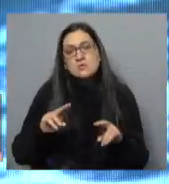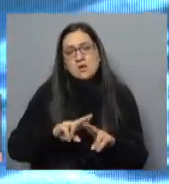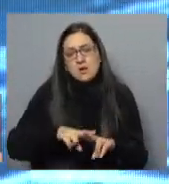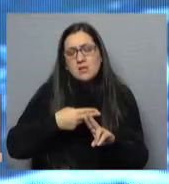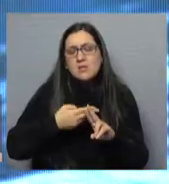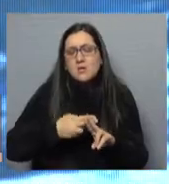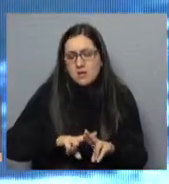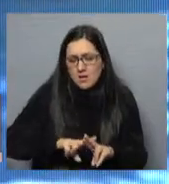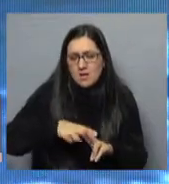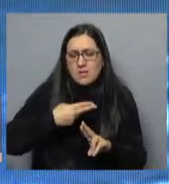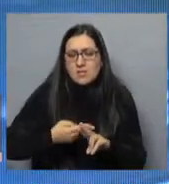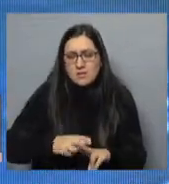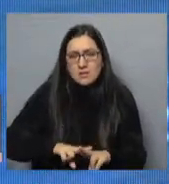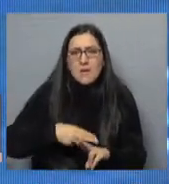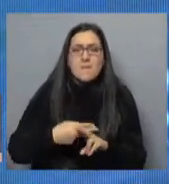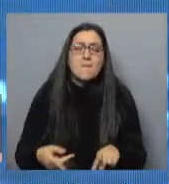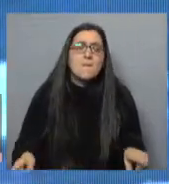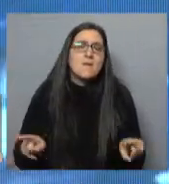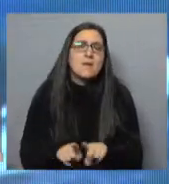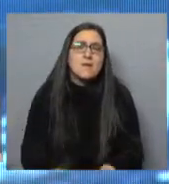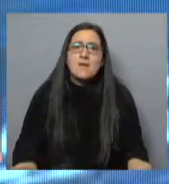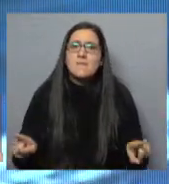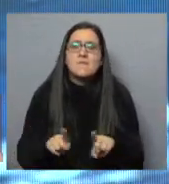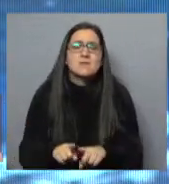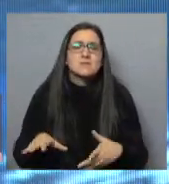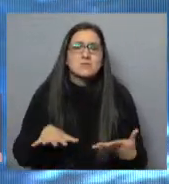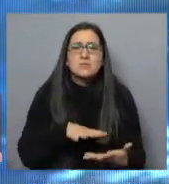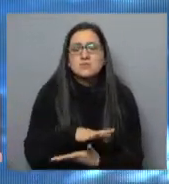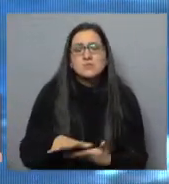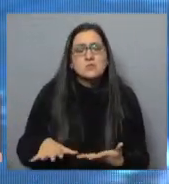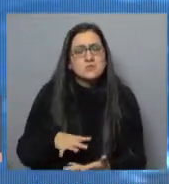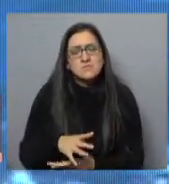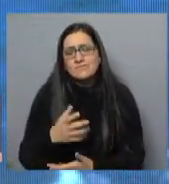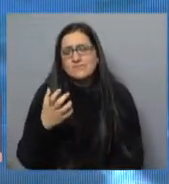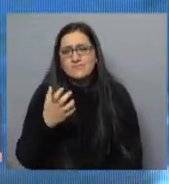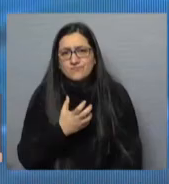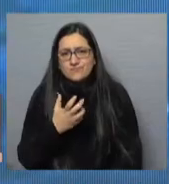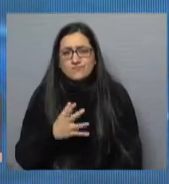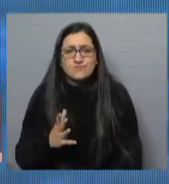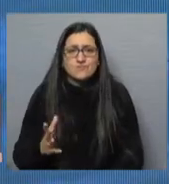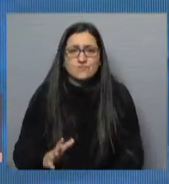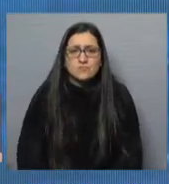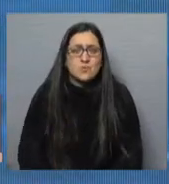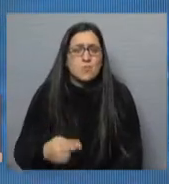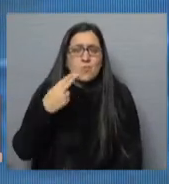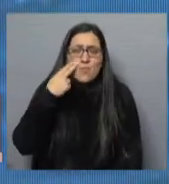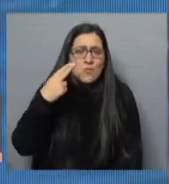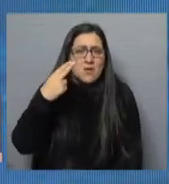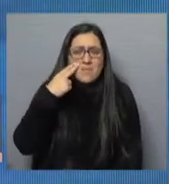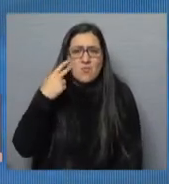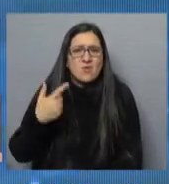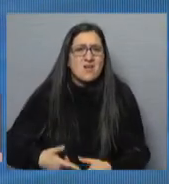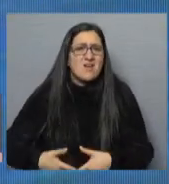reiterada de esas situaciones, que creo que son la punta de un iceberg, de una problemática